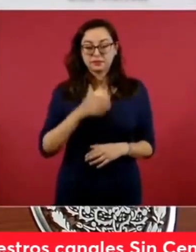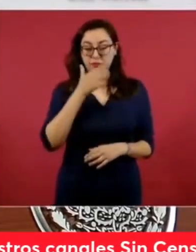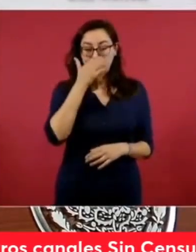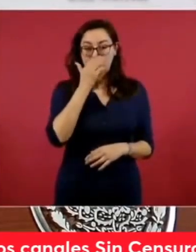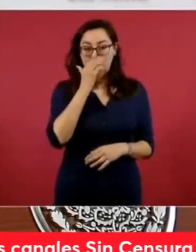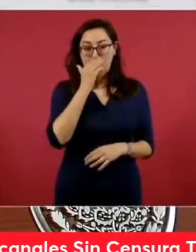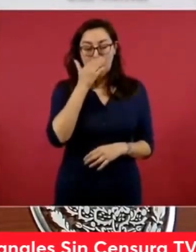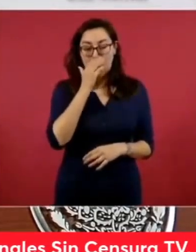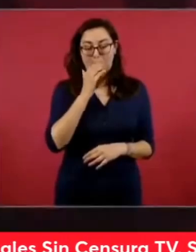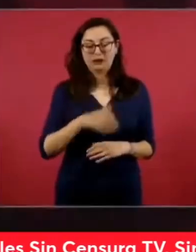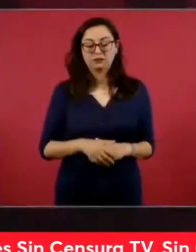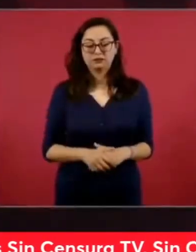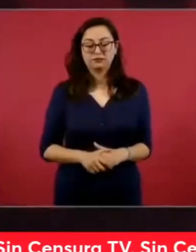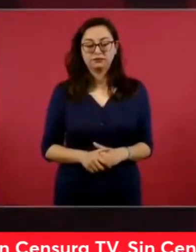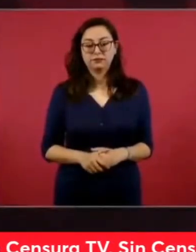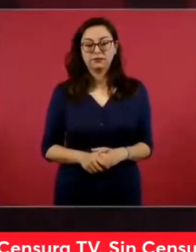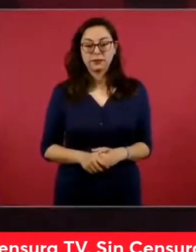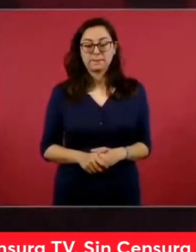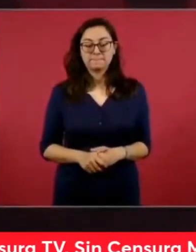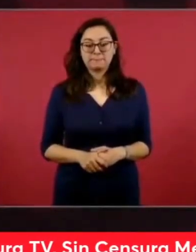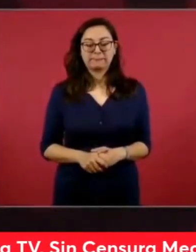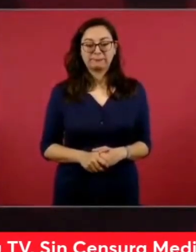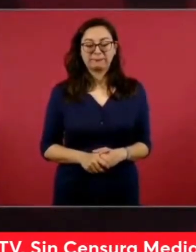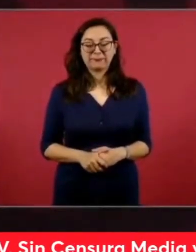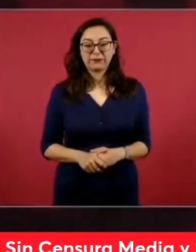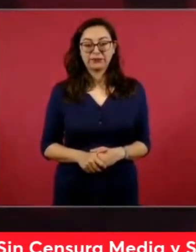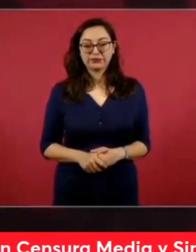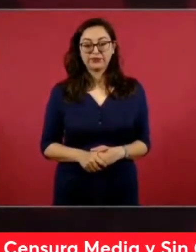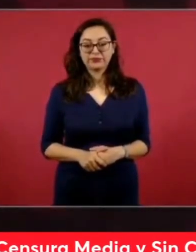programa, creo que se llamaba,